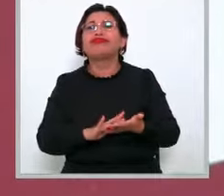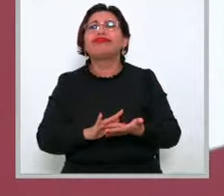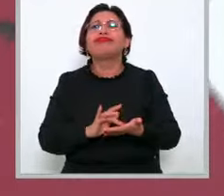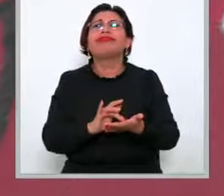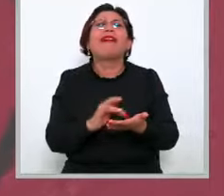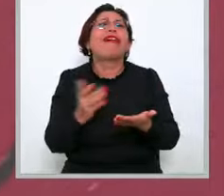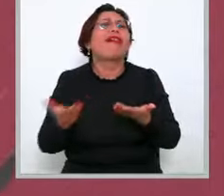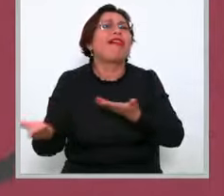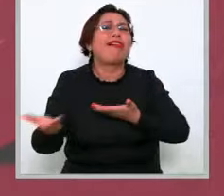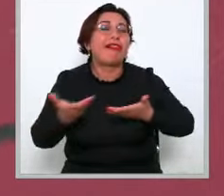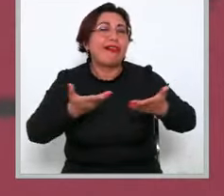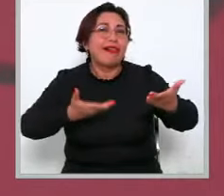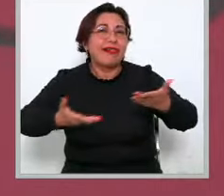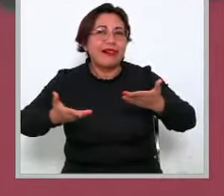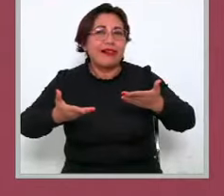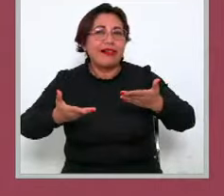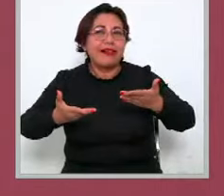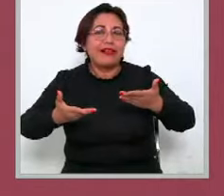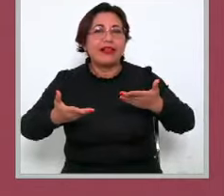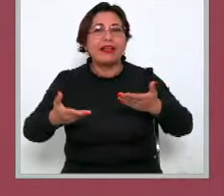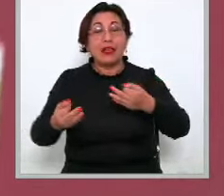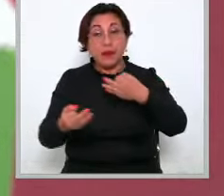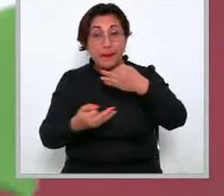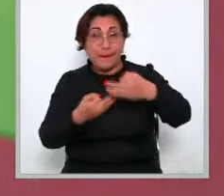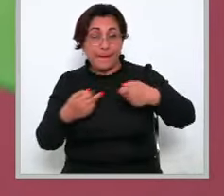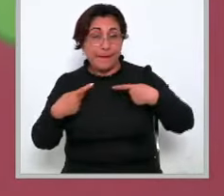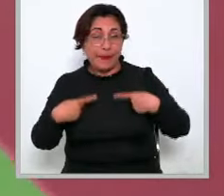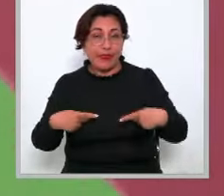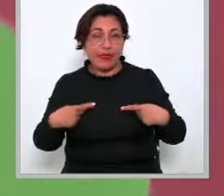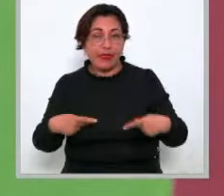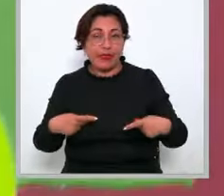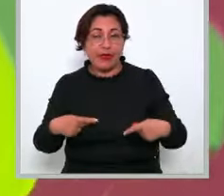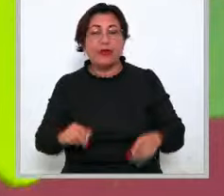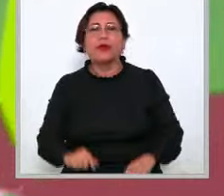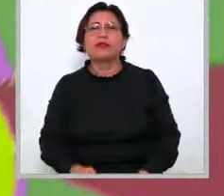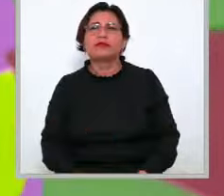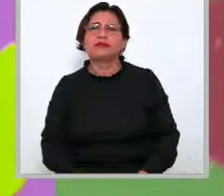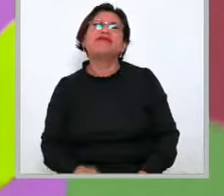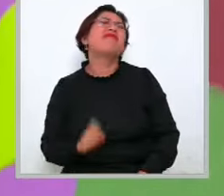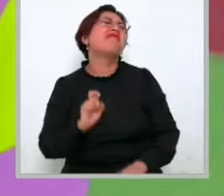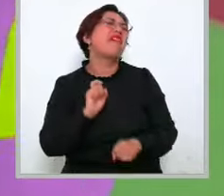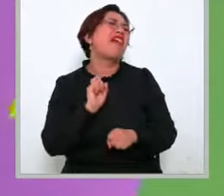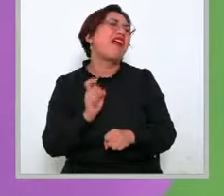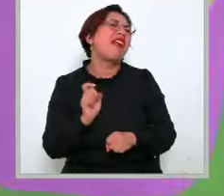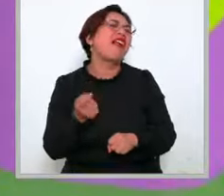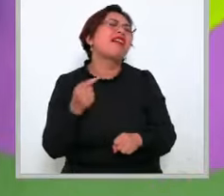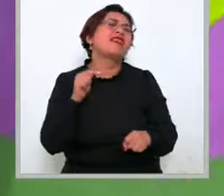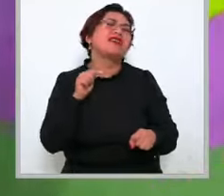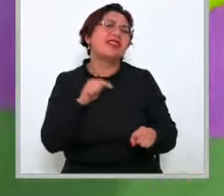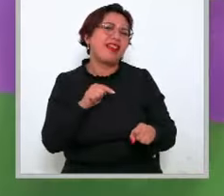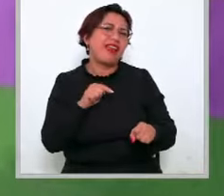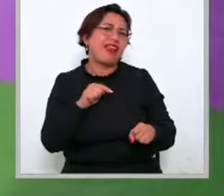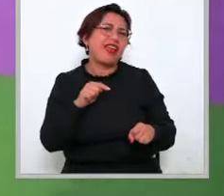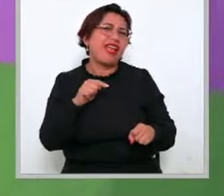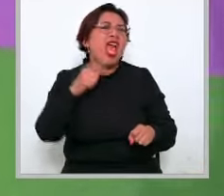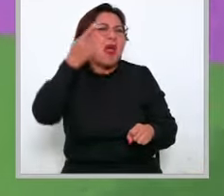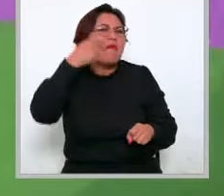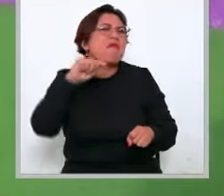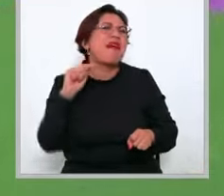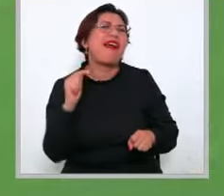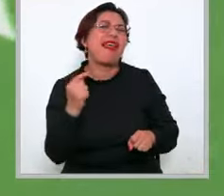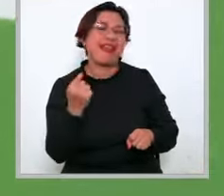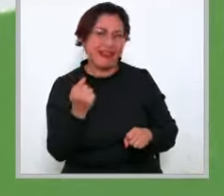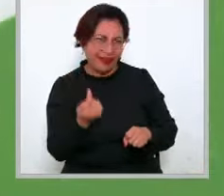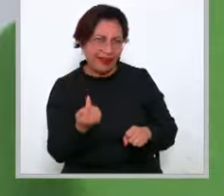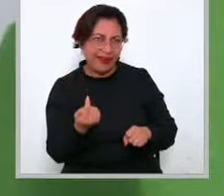desarrollo integral de todas las personas en Oaxaca ayudan a que nosotras y nosotros podamos crear espacios